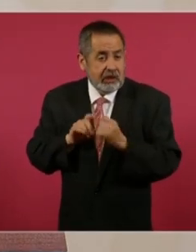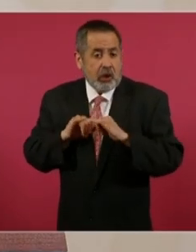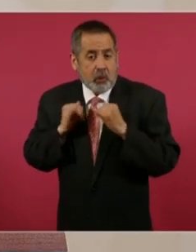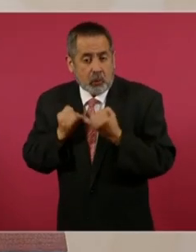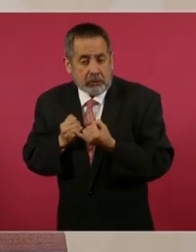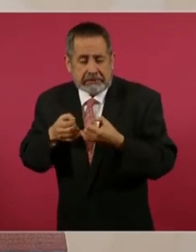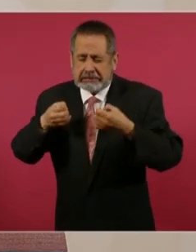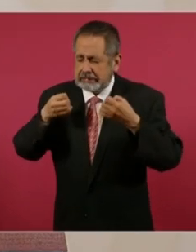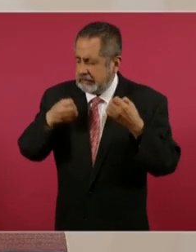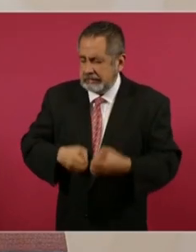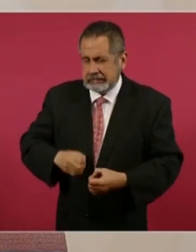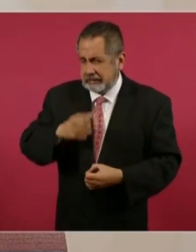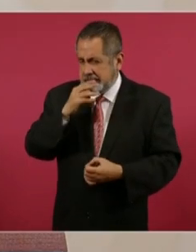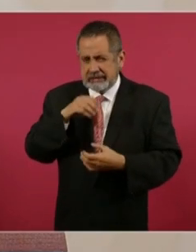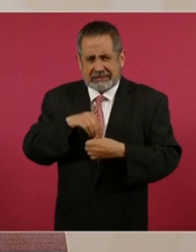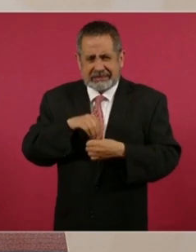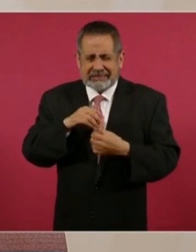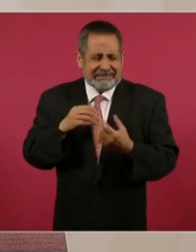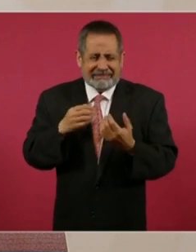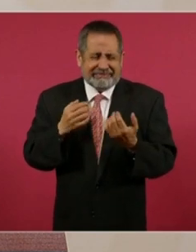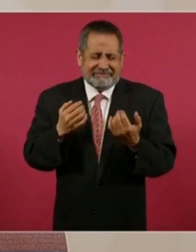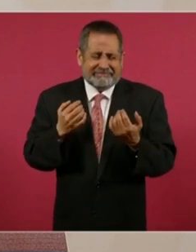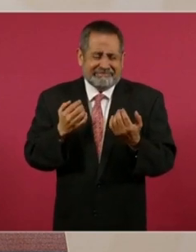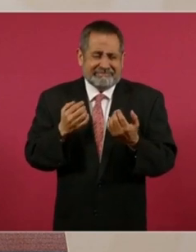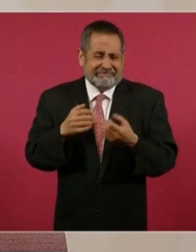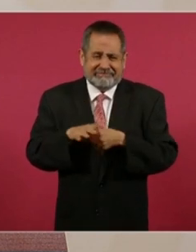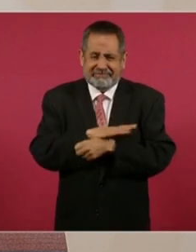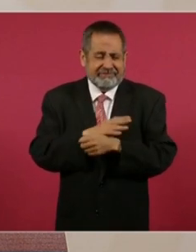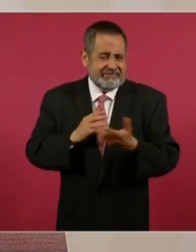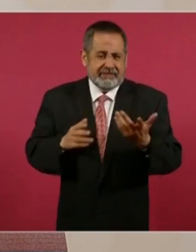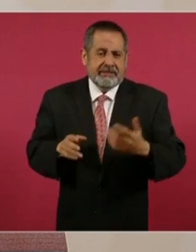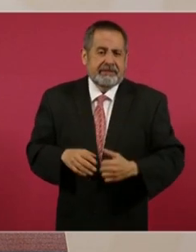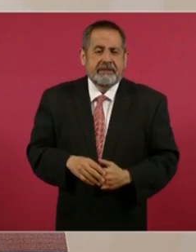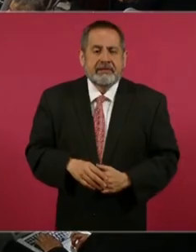saturado, o sea, tengo mucho trabajo, la verdad.